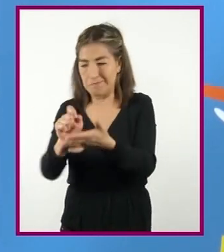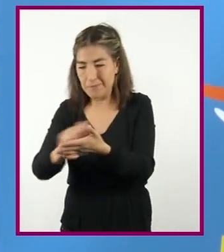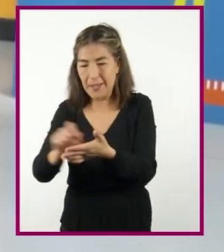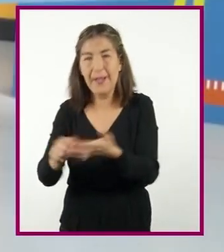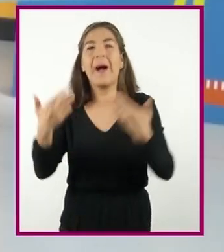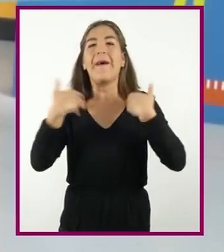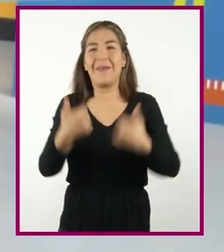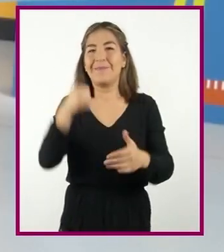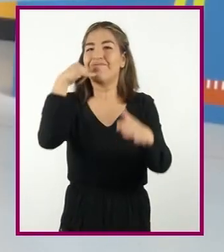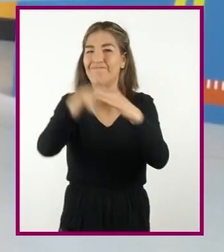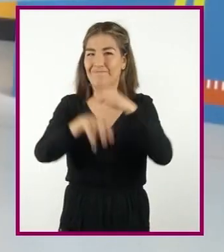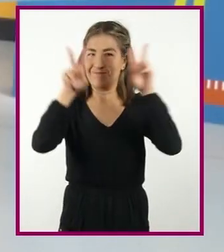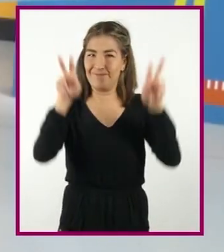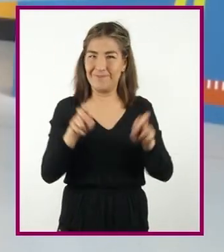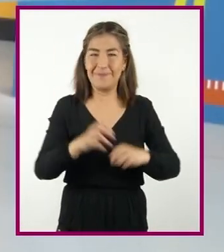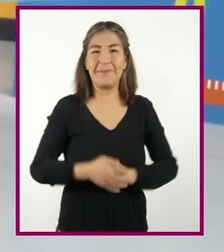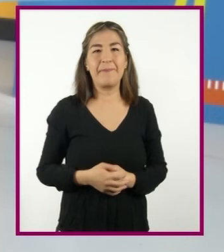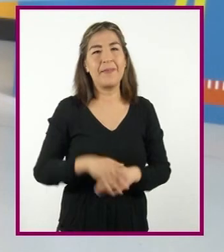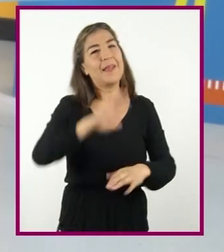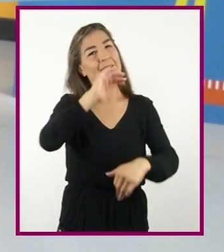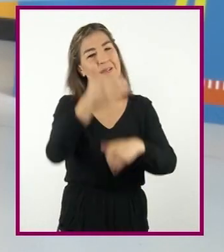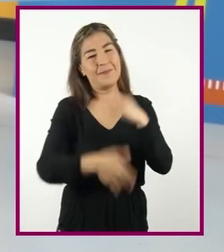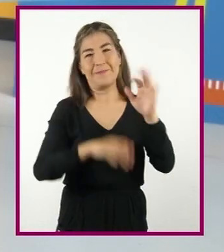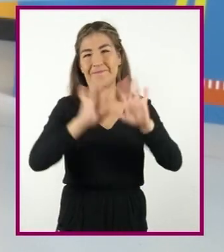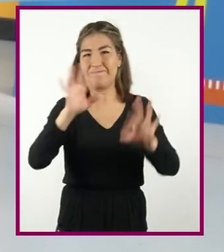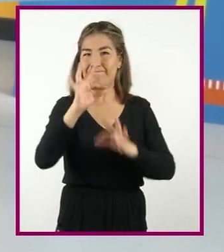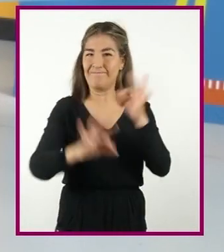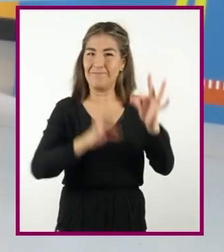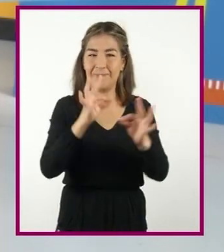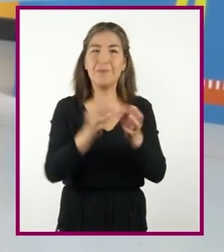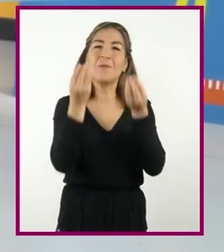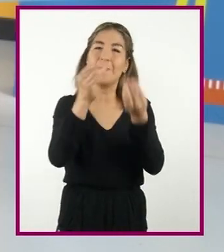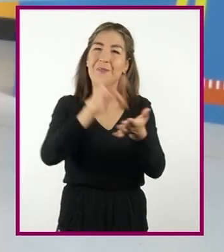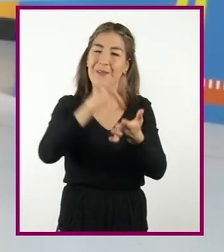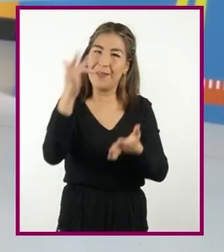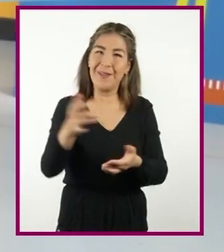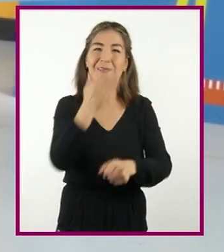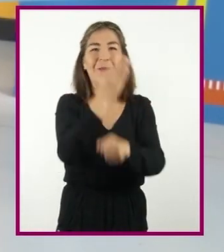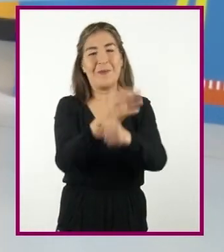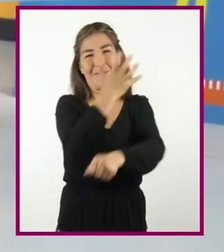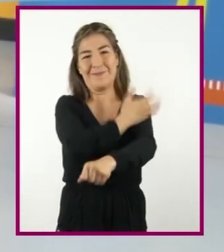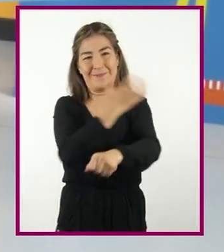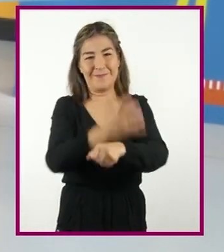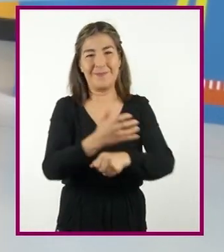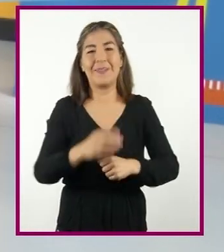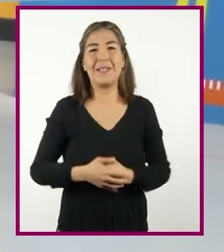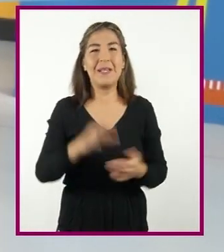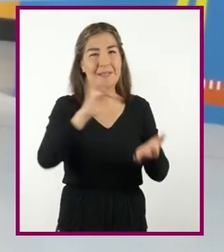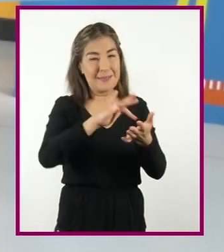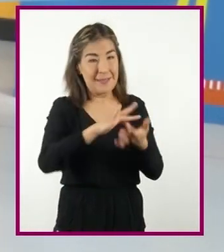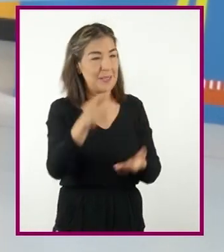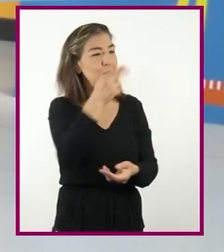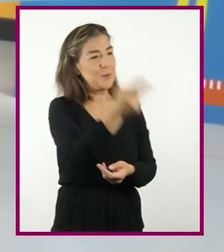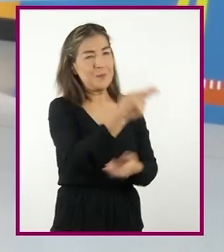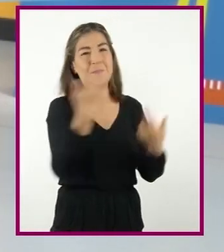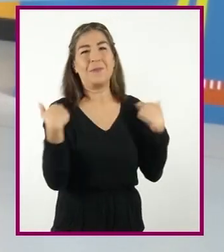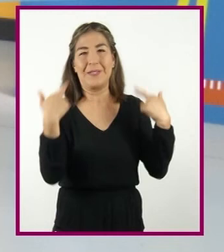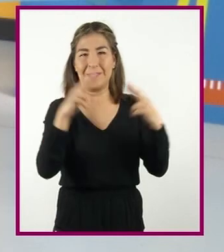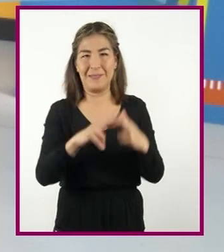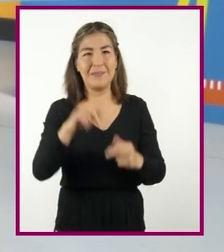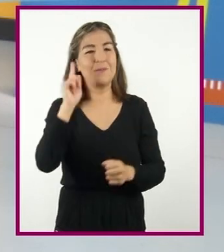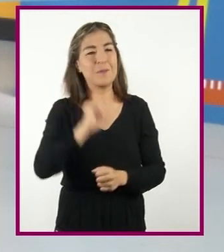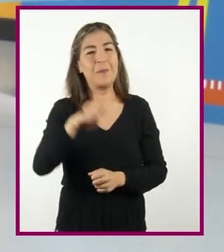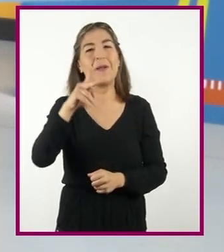tema. Listo, profesor. Terminamos. Muchas gracias por acompañarnos. Gracias a usted,